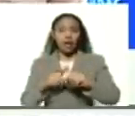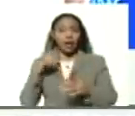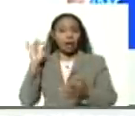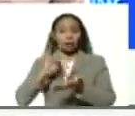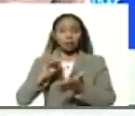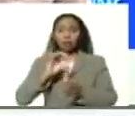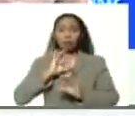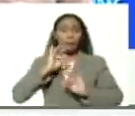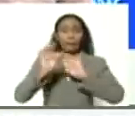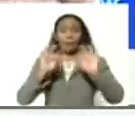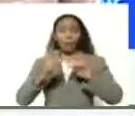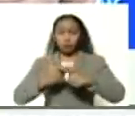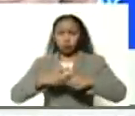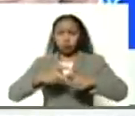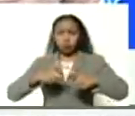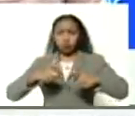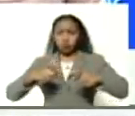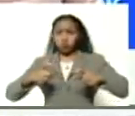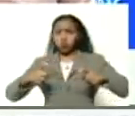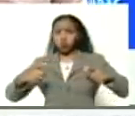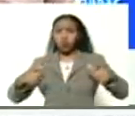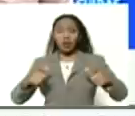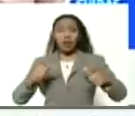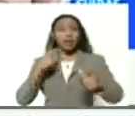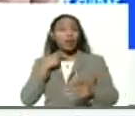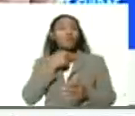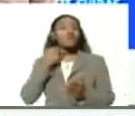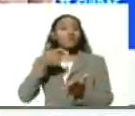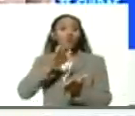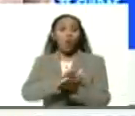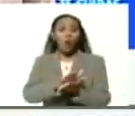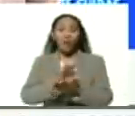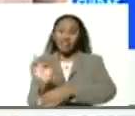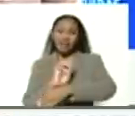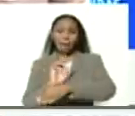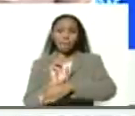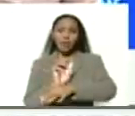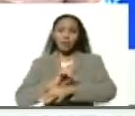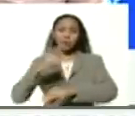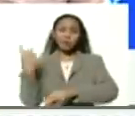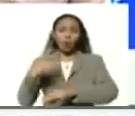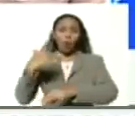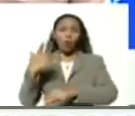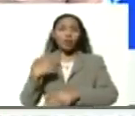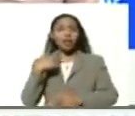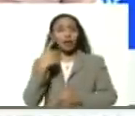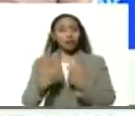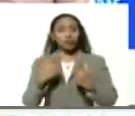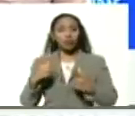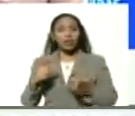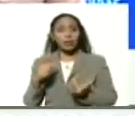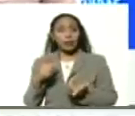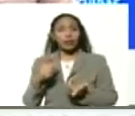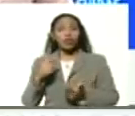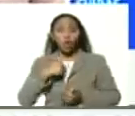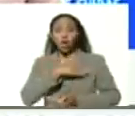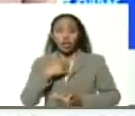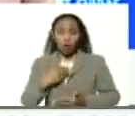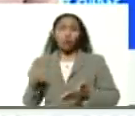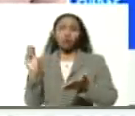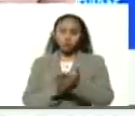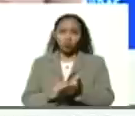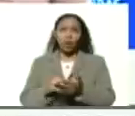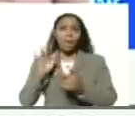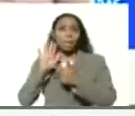contagio, aumenta también las posibilidades de fallecimiento y de agravamiento de los pacientes. Yo quiero volver a insistir y